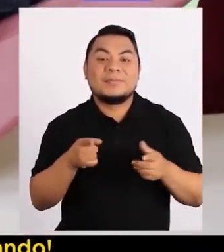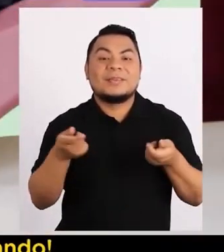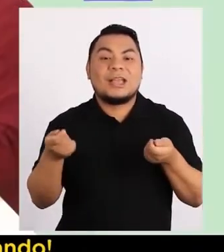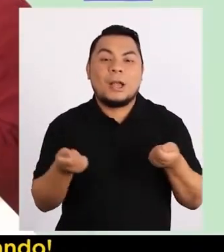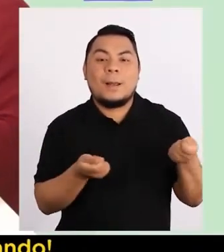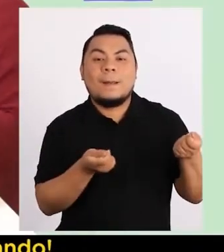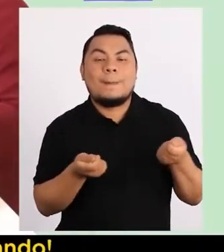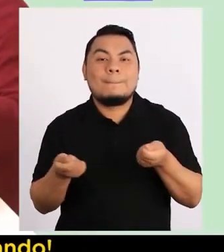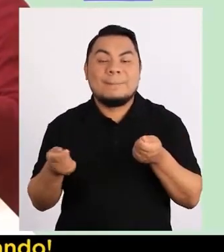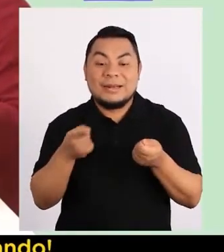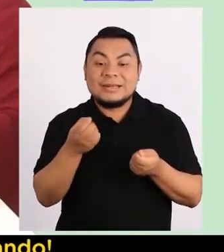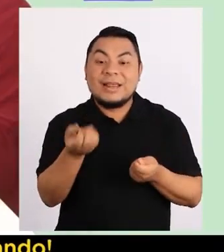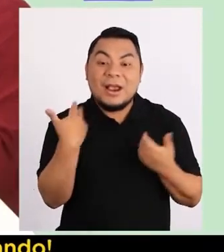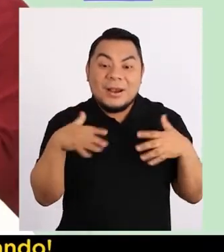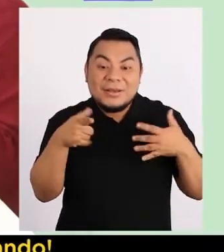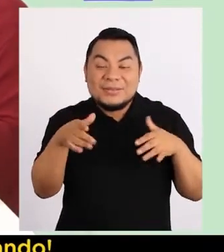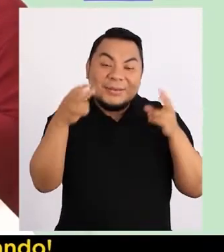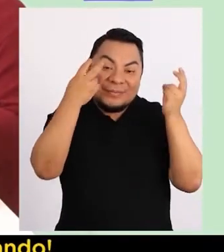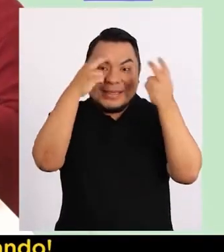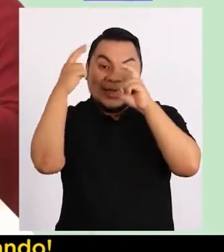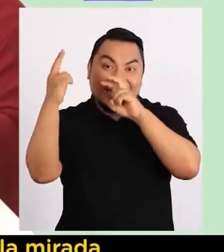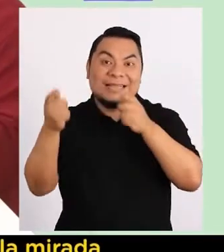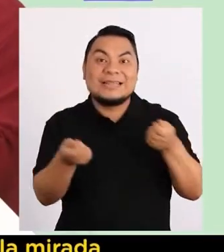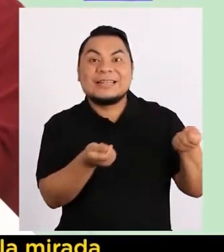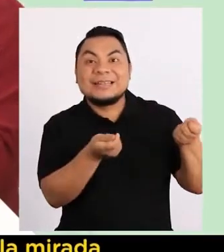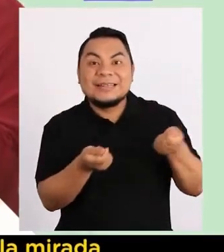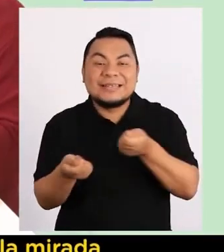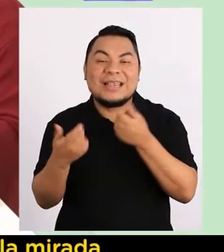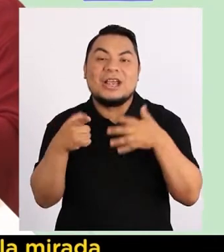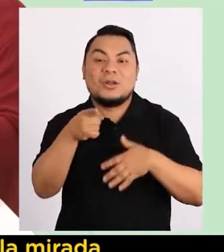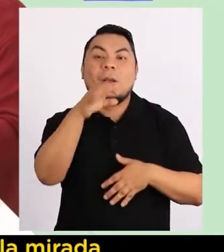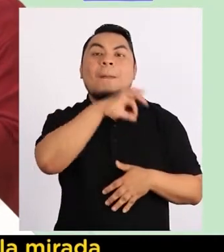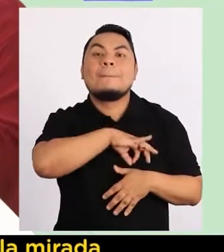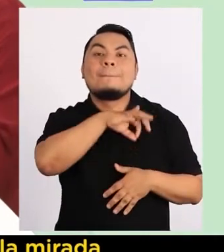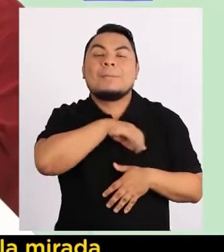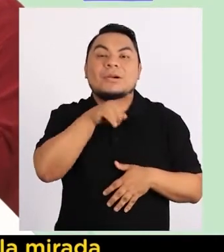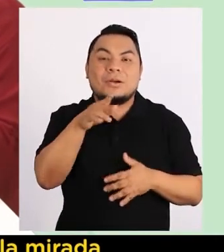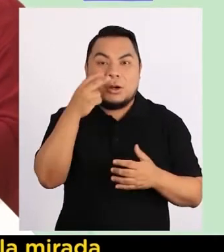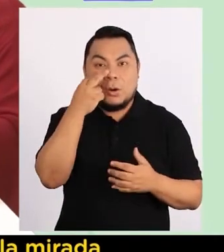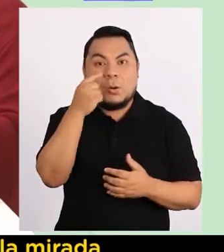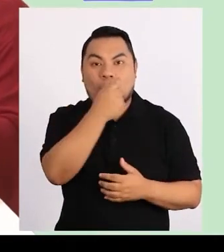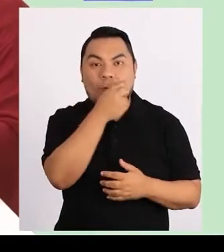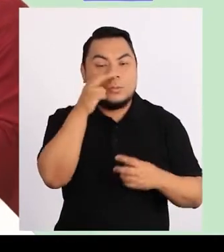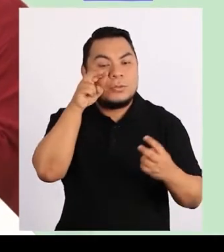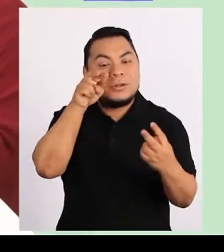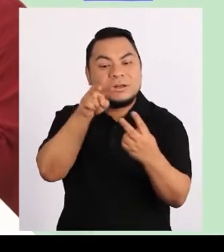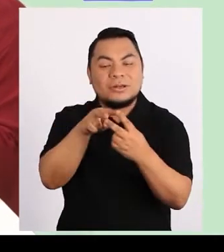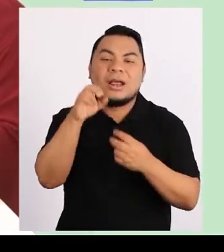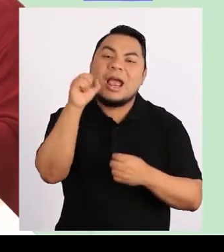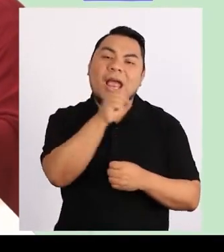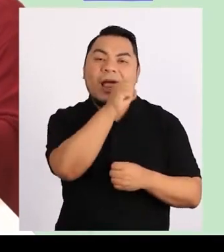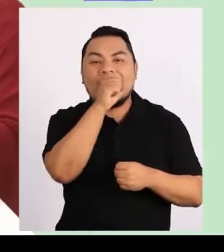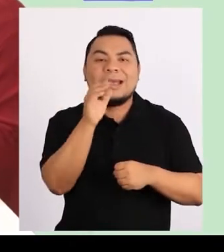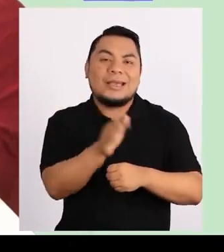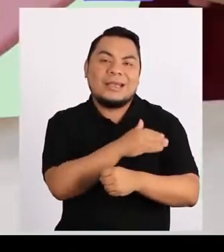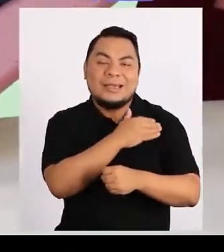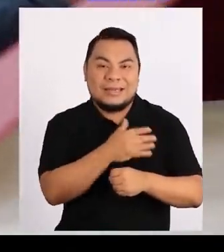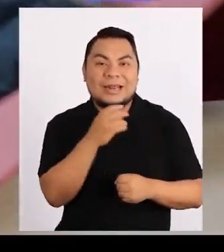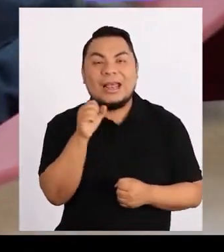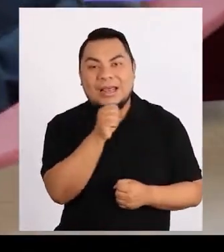Eso es, despacio. Jorge, estás paseando. Aprovecha este momento para conectar la mirada y cantarle una bella